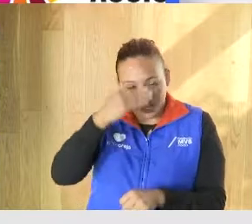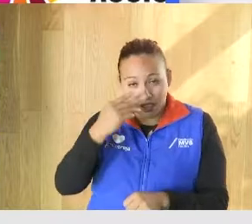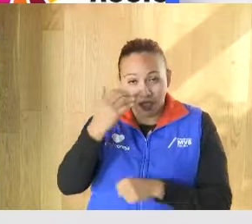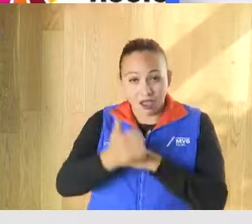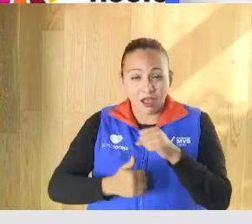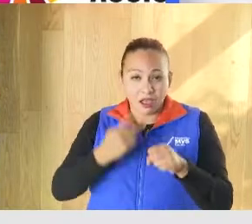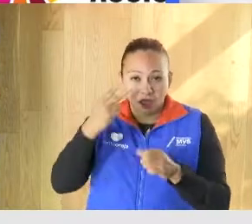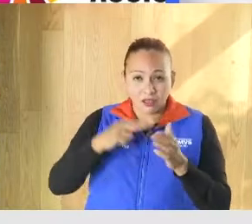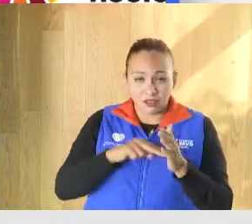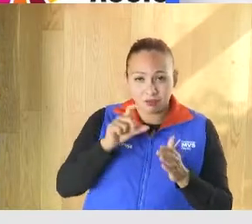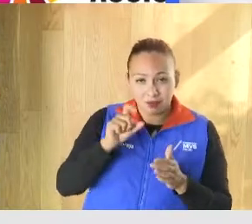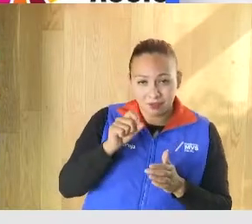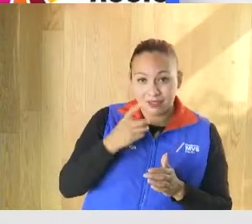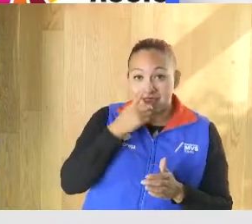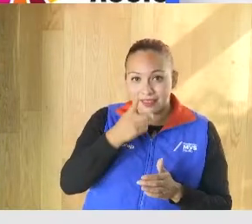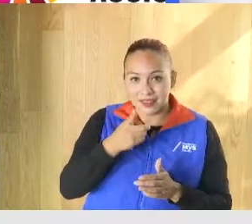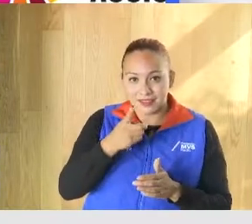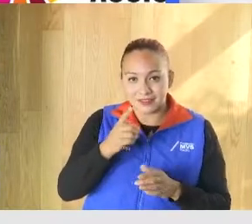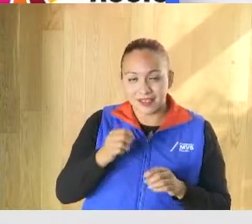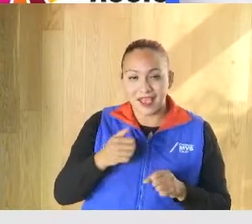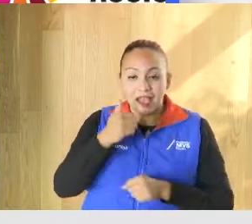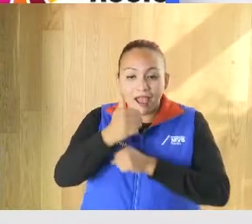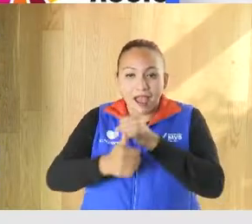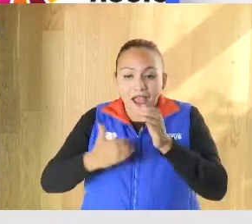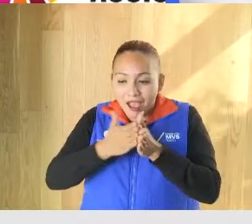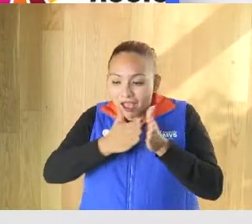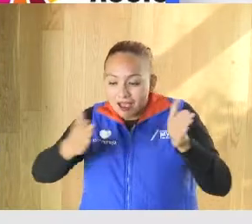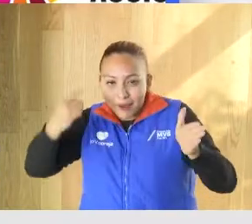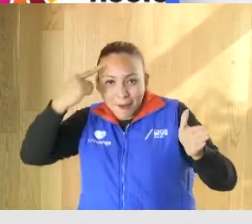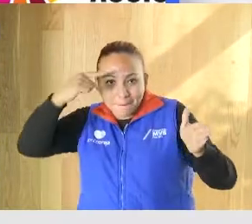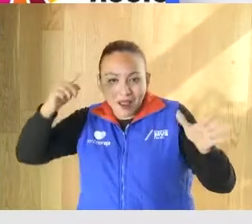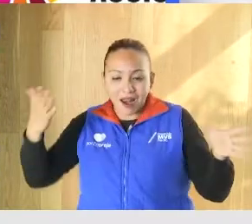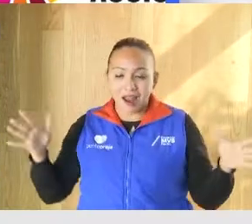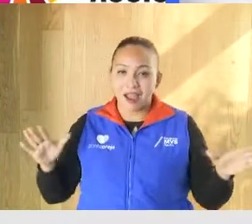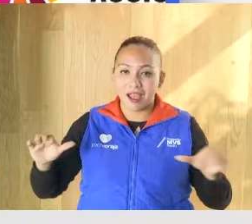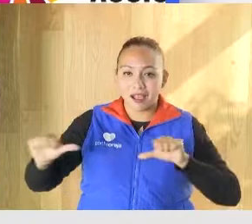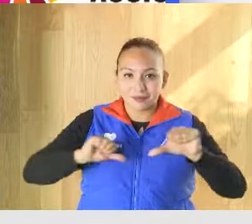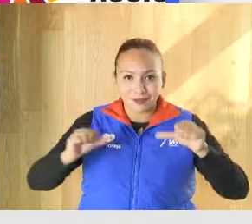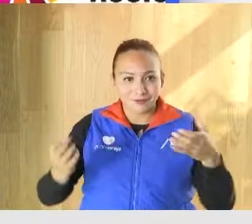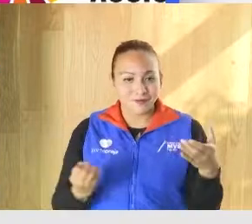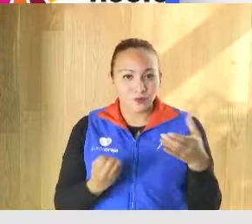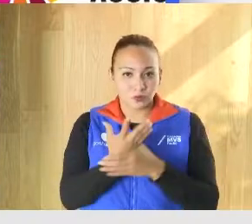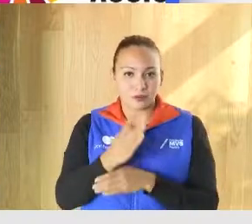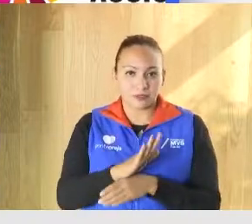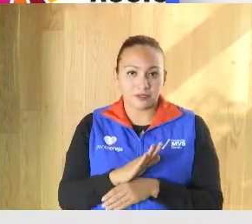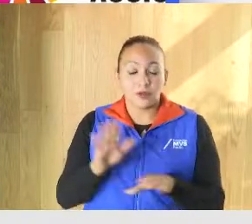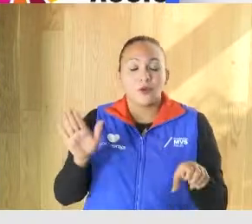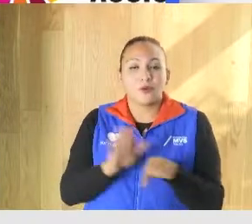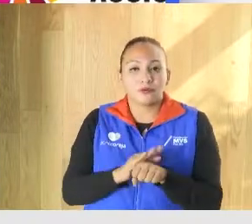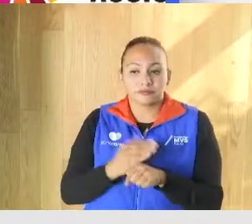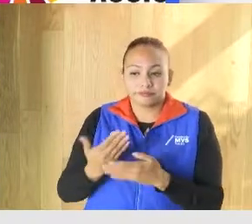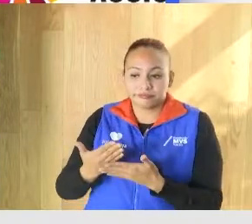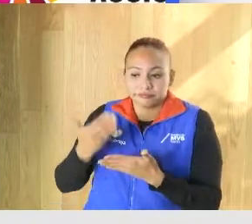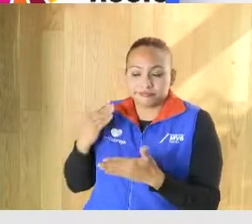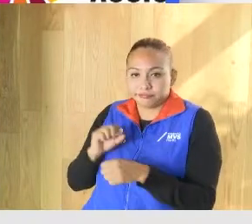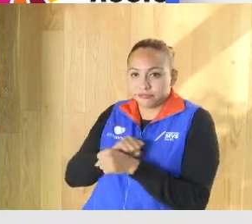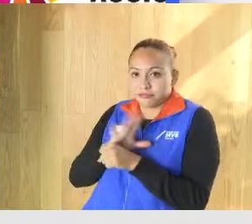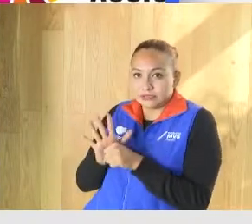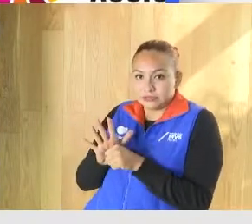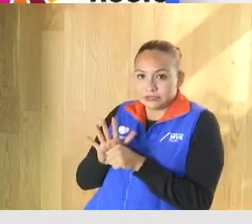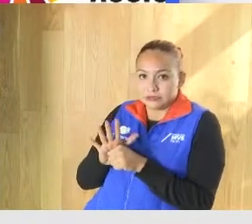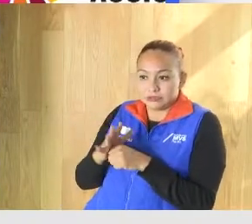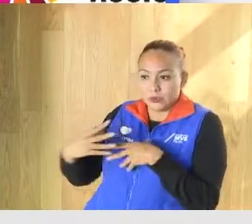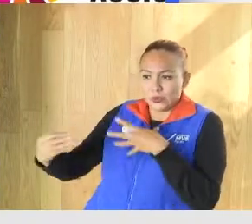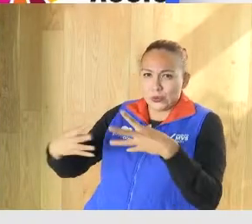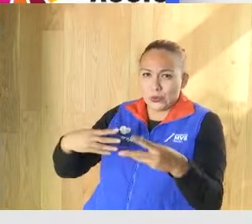el inicio de la llamada década de la acción, este año también terrible para la humanidad, ¿no?, por la pandemia debido a la